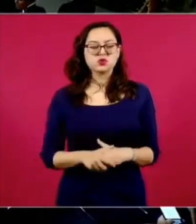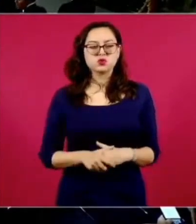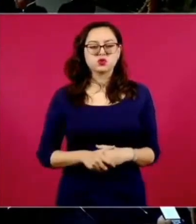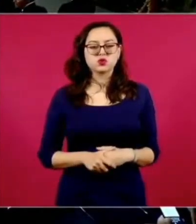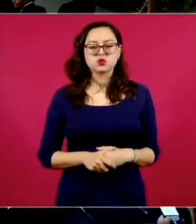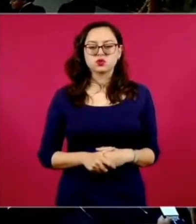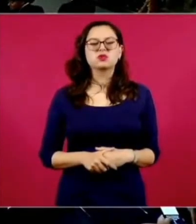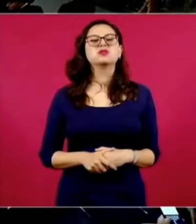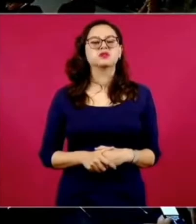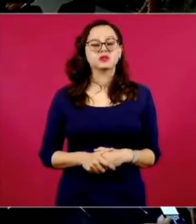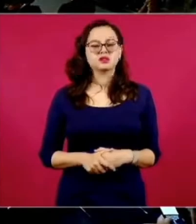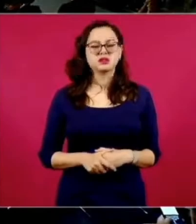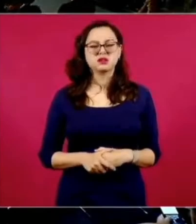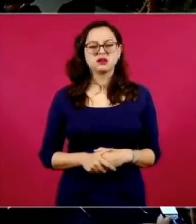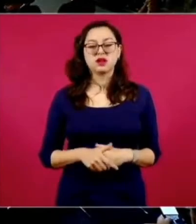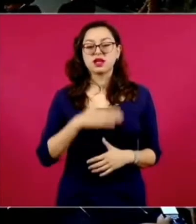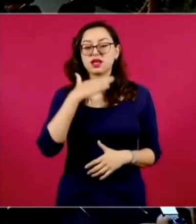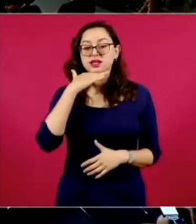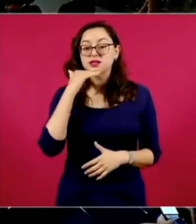¿Es de dónde?